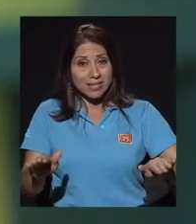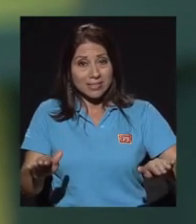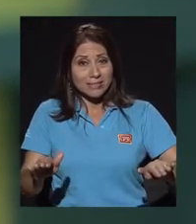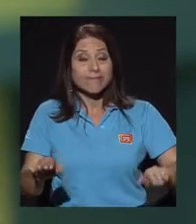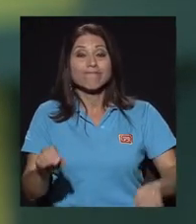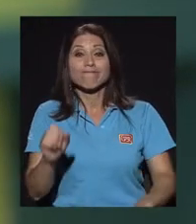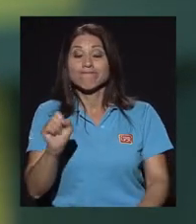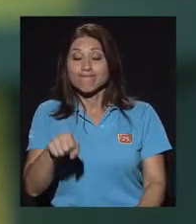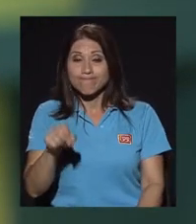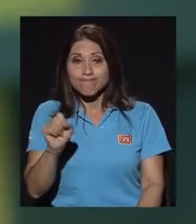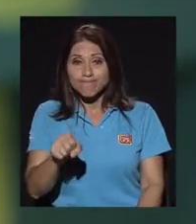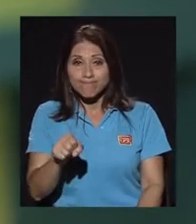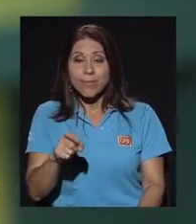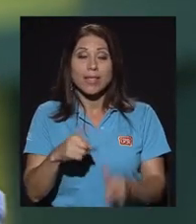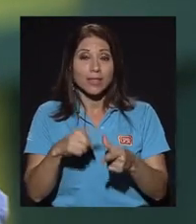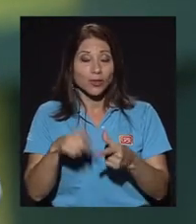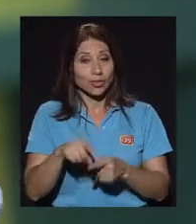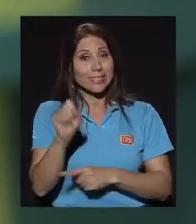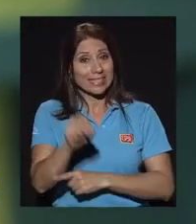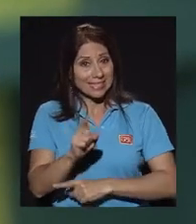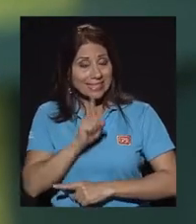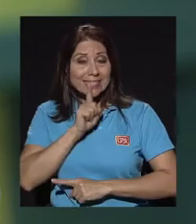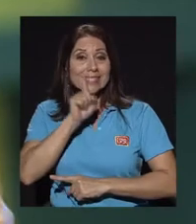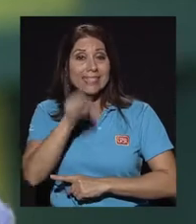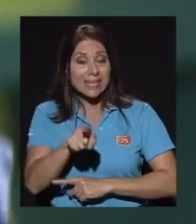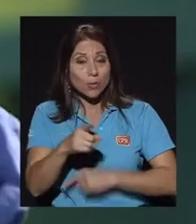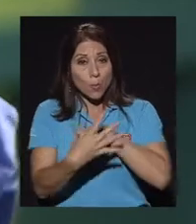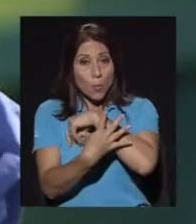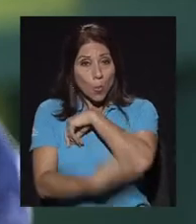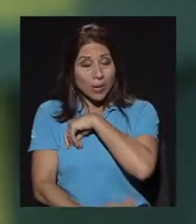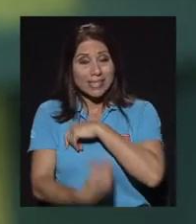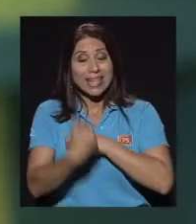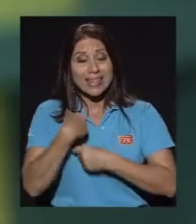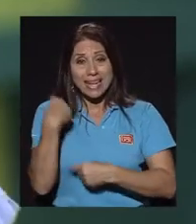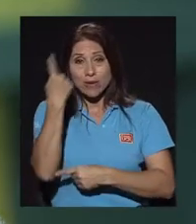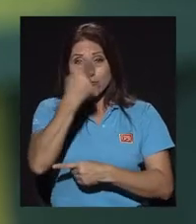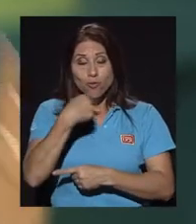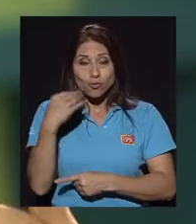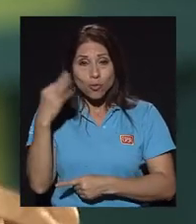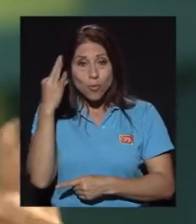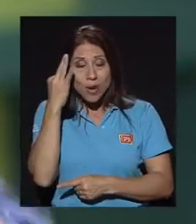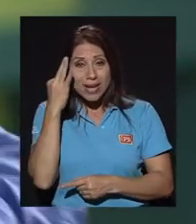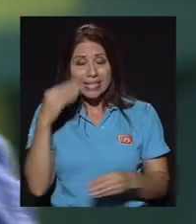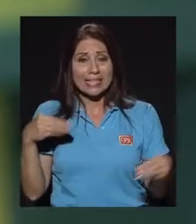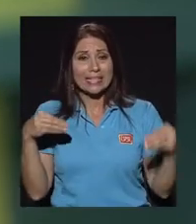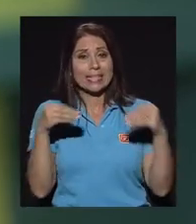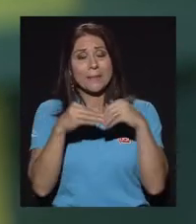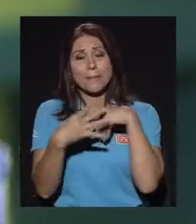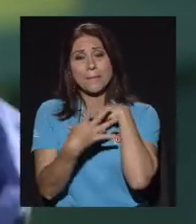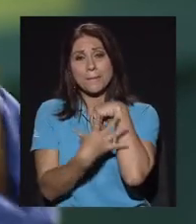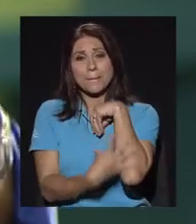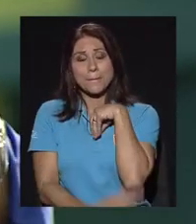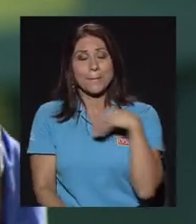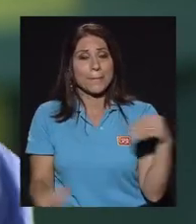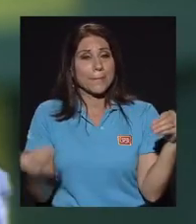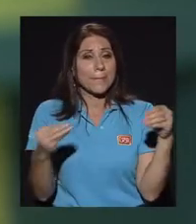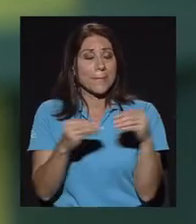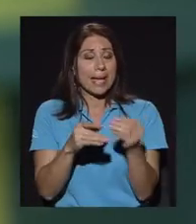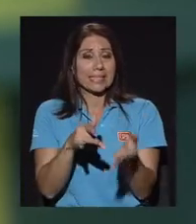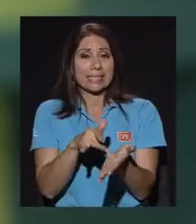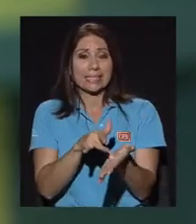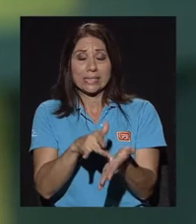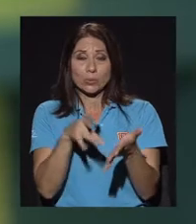bien, la pobreza tiene rostro de mujer y entre más pobres, más se